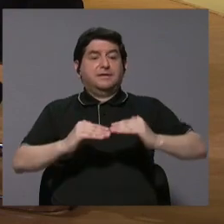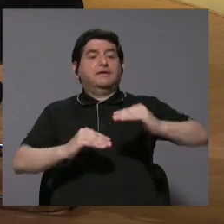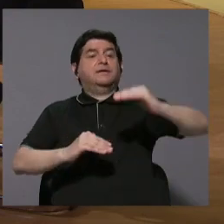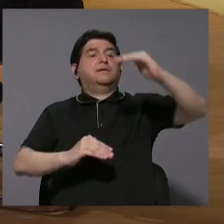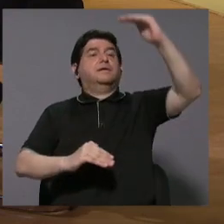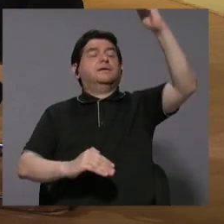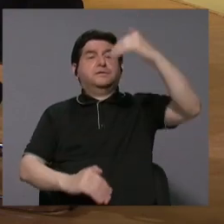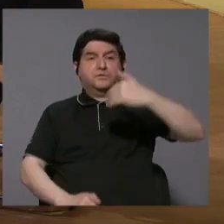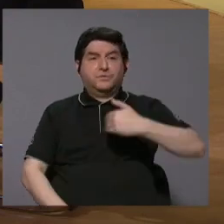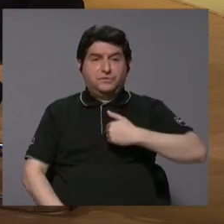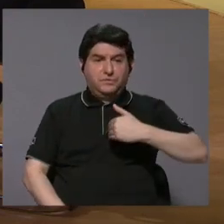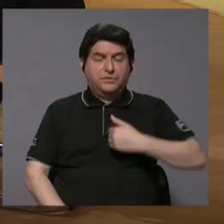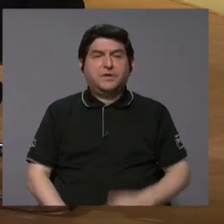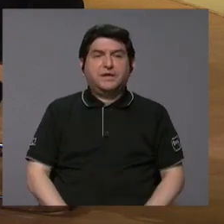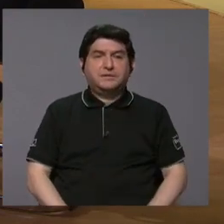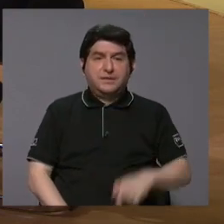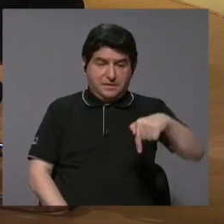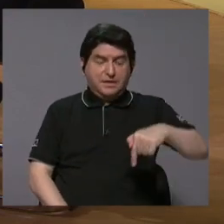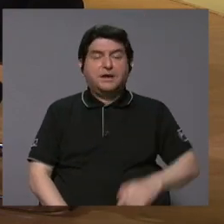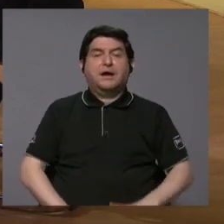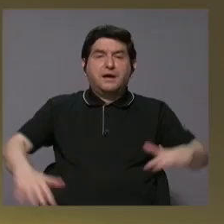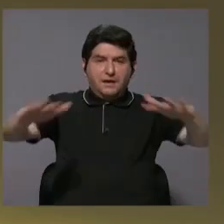del campus, pero